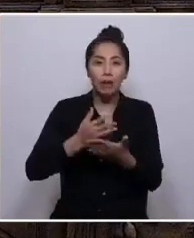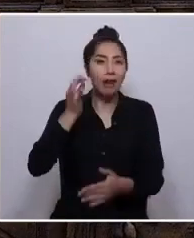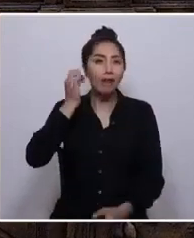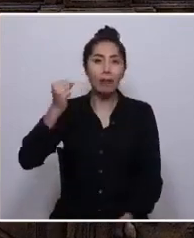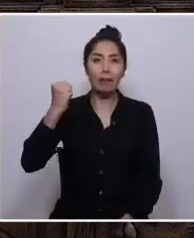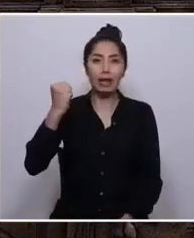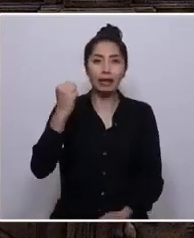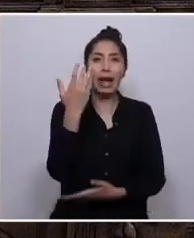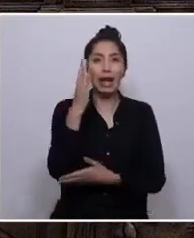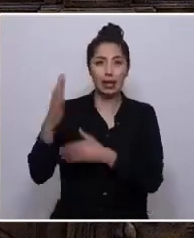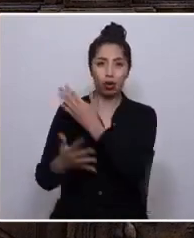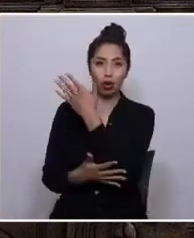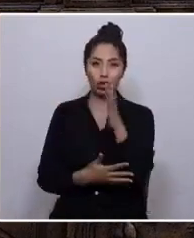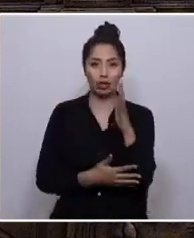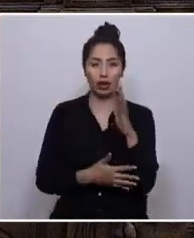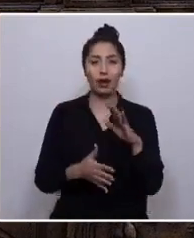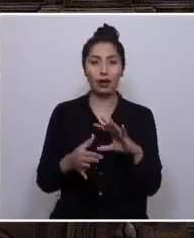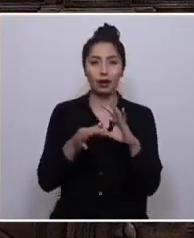gracias